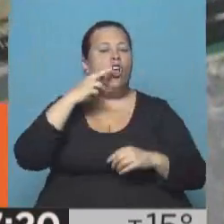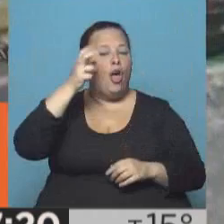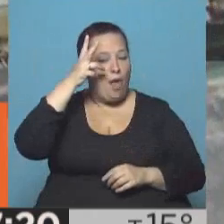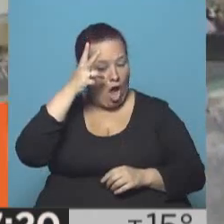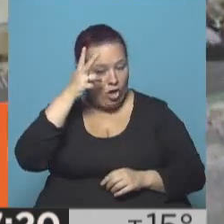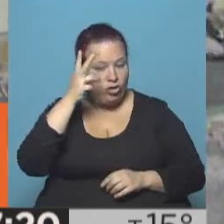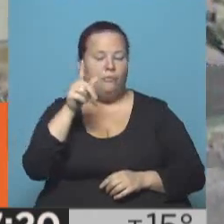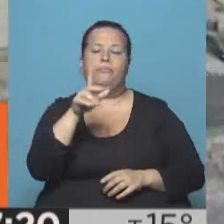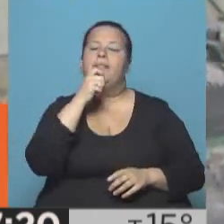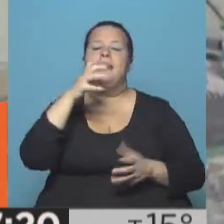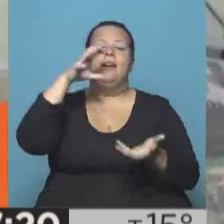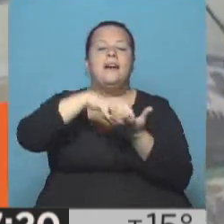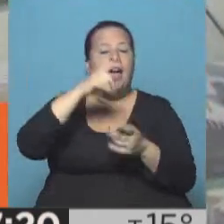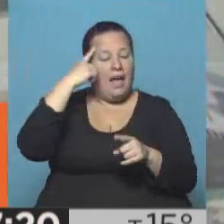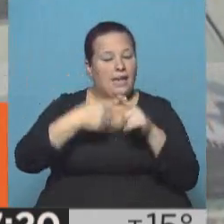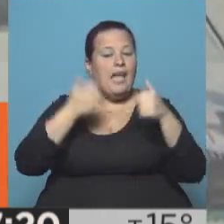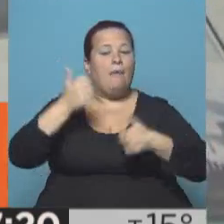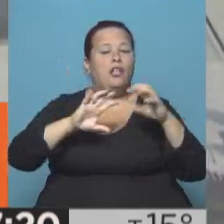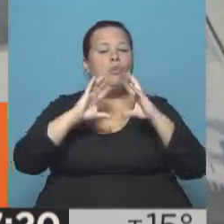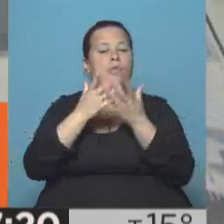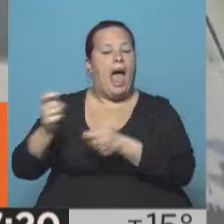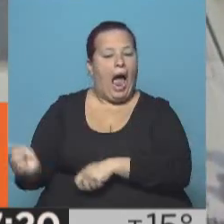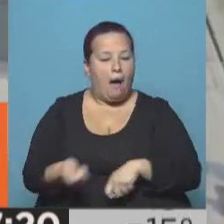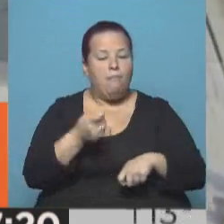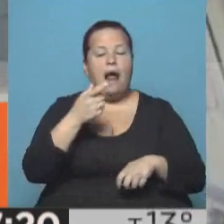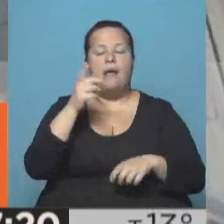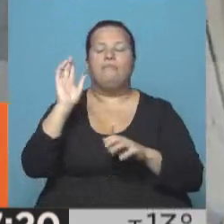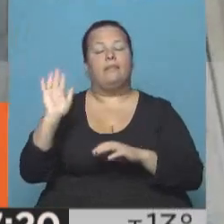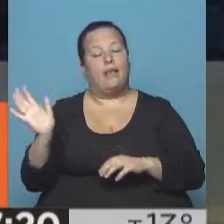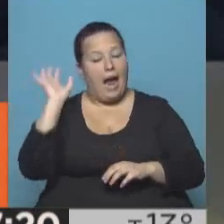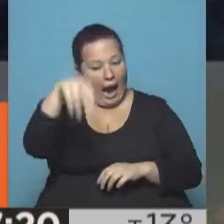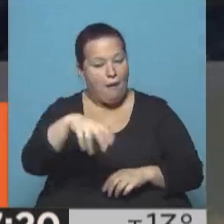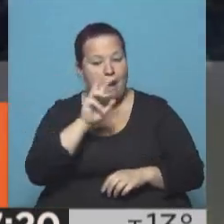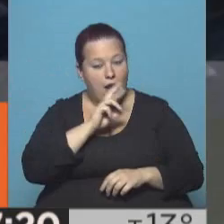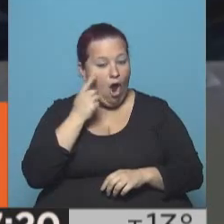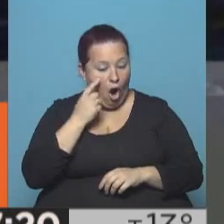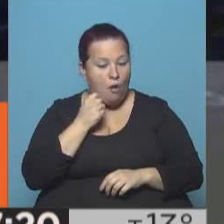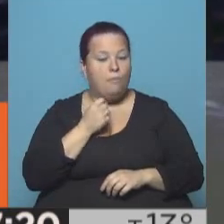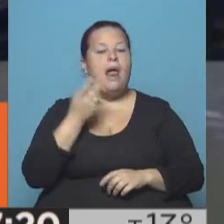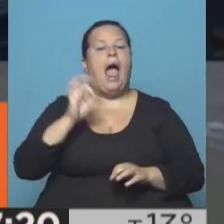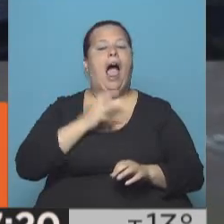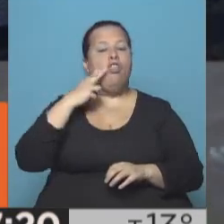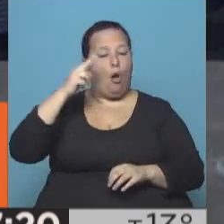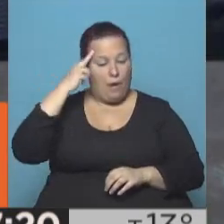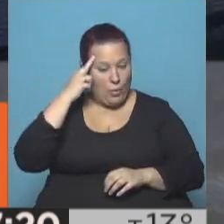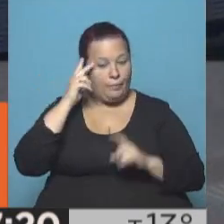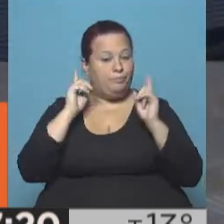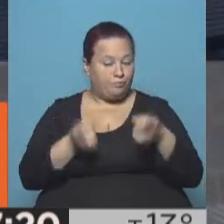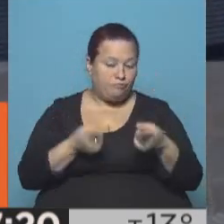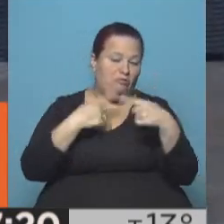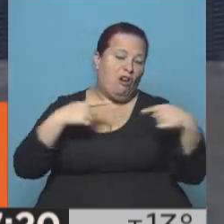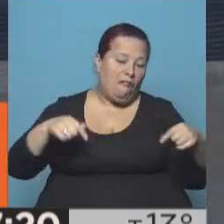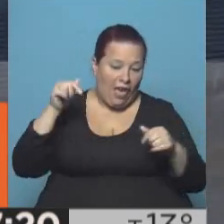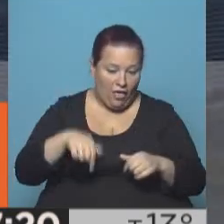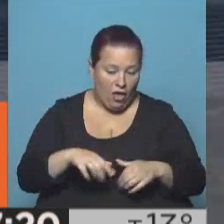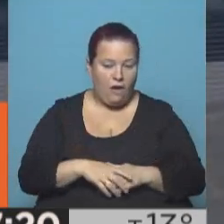2008, fue, por ejemplo, sede del Campeonato Mundial de Handball masculino que se iba a desarrollar en el año 2009. Y entre, además, las noticias del